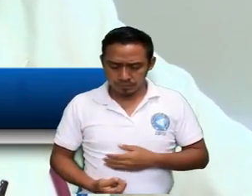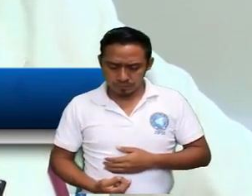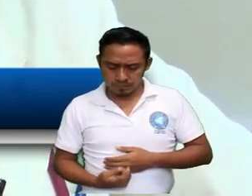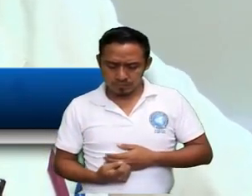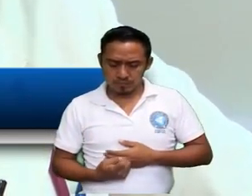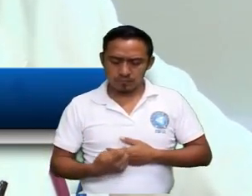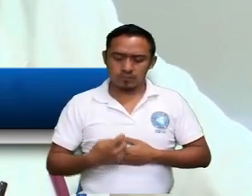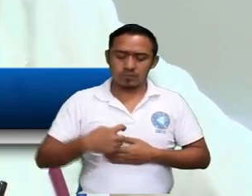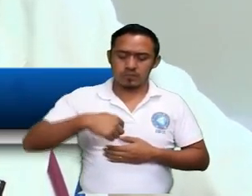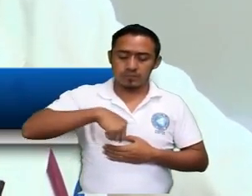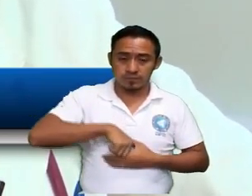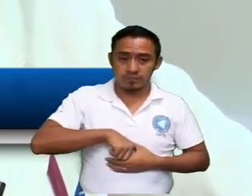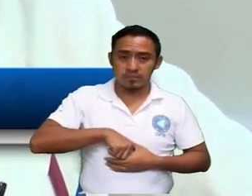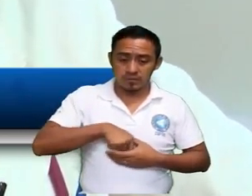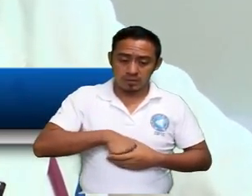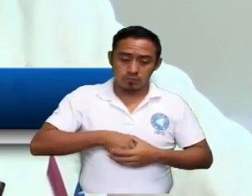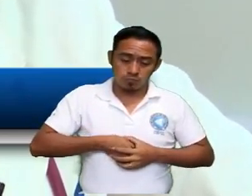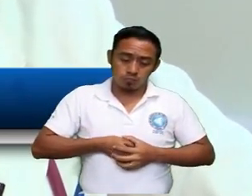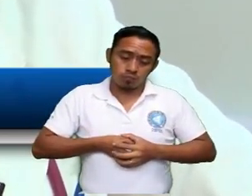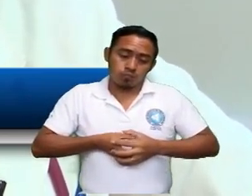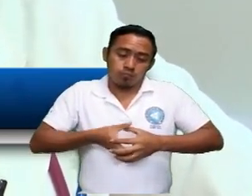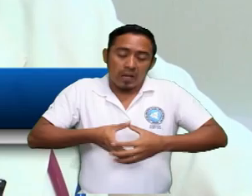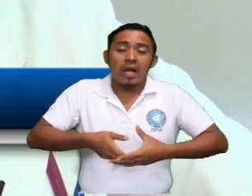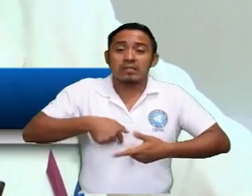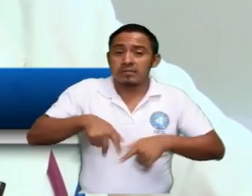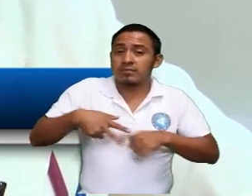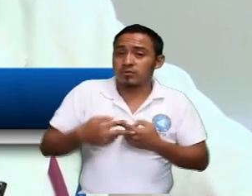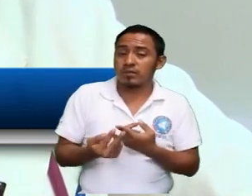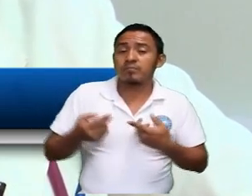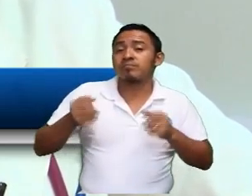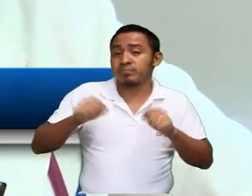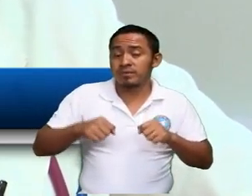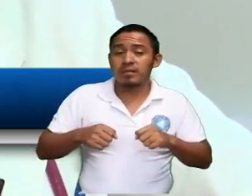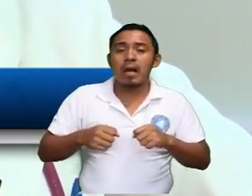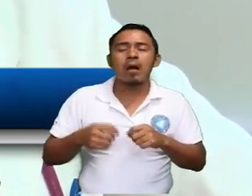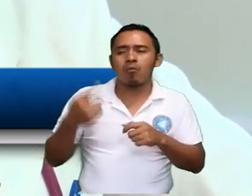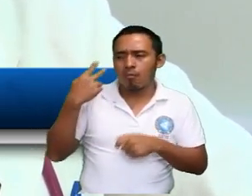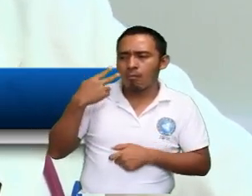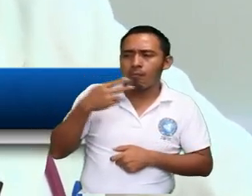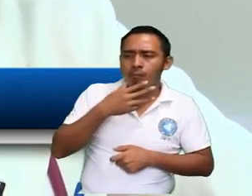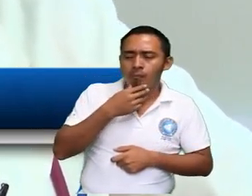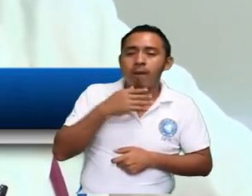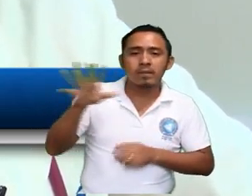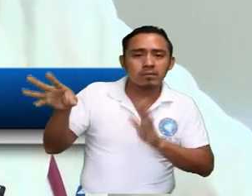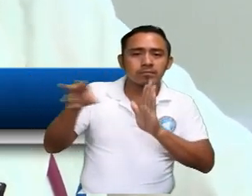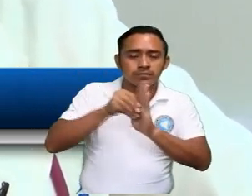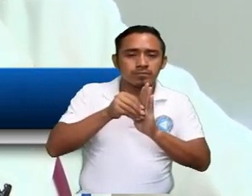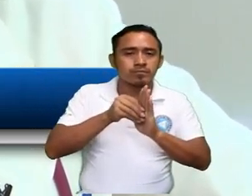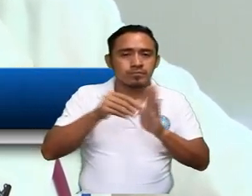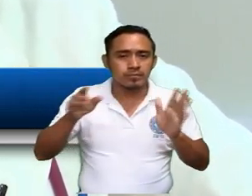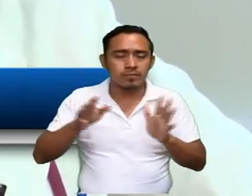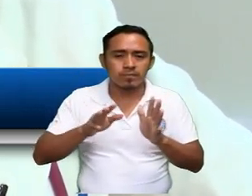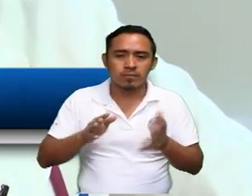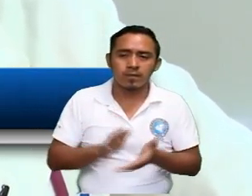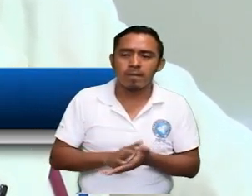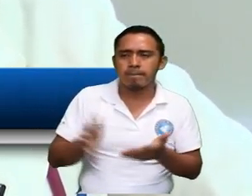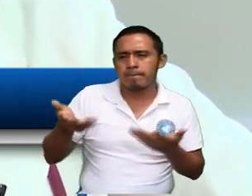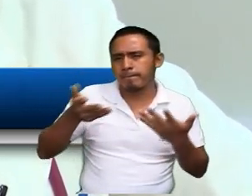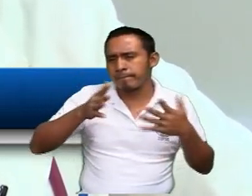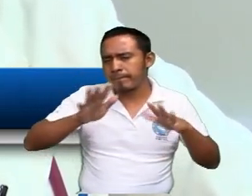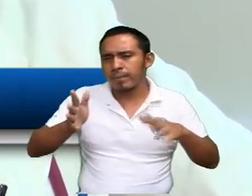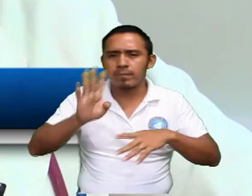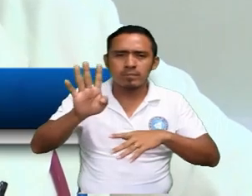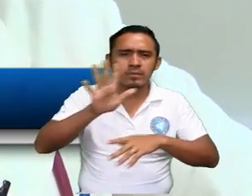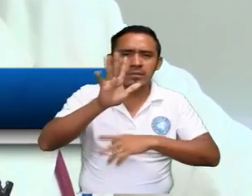llamó la atención y lo incorporaron a los humanos y vieron que fue satisfactorio. Y ya tiene alrededor de 45 años que